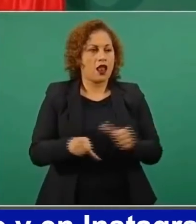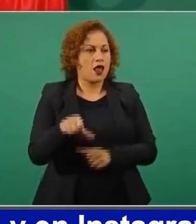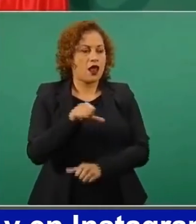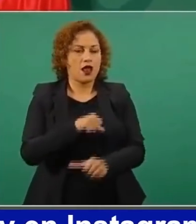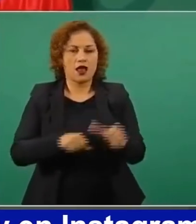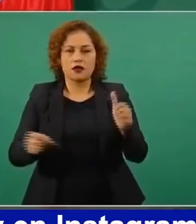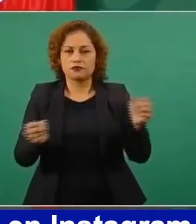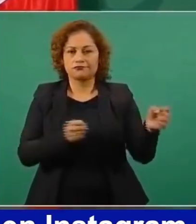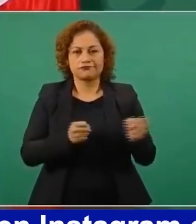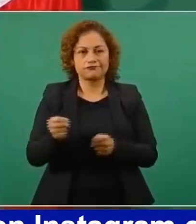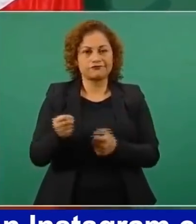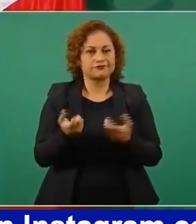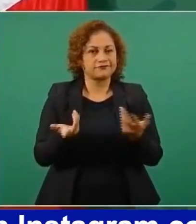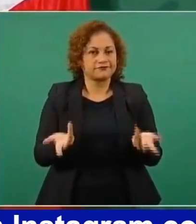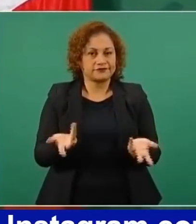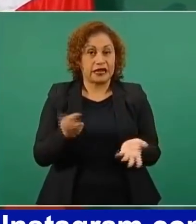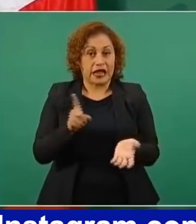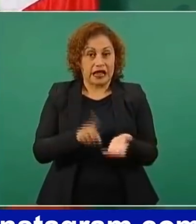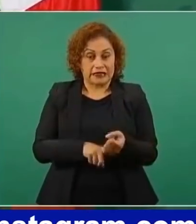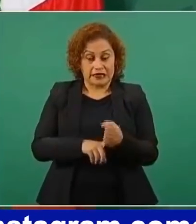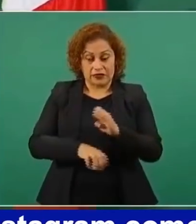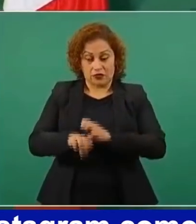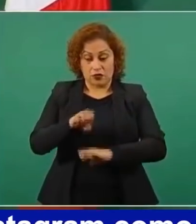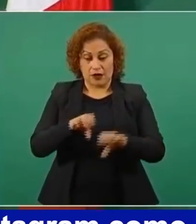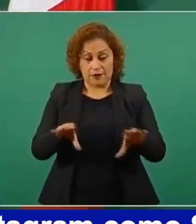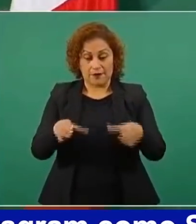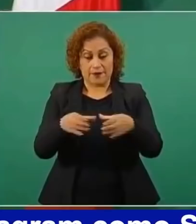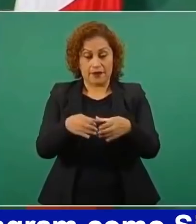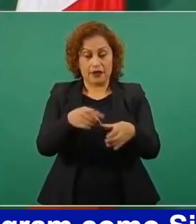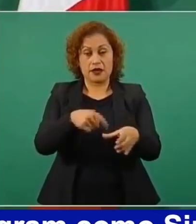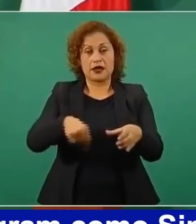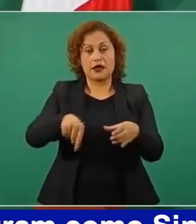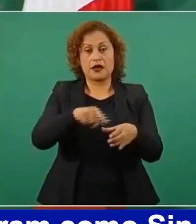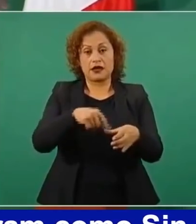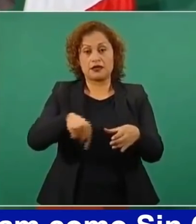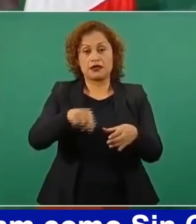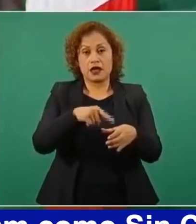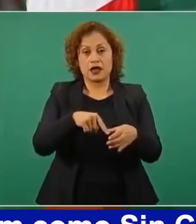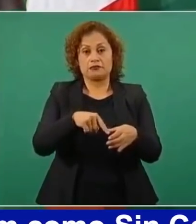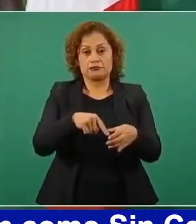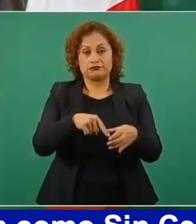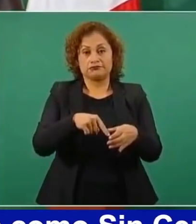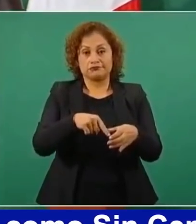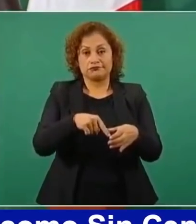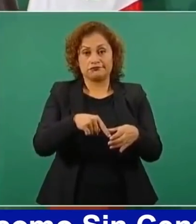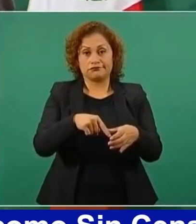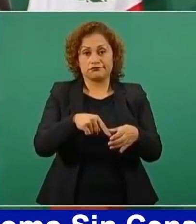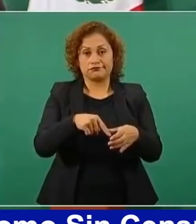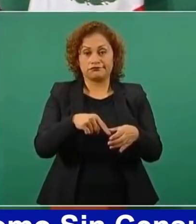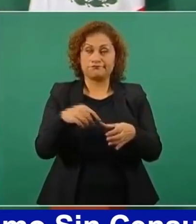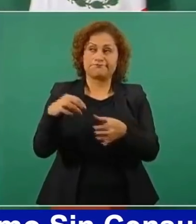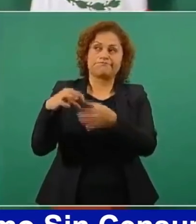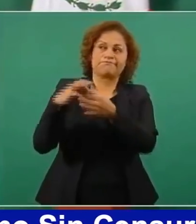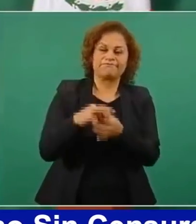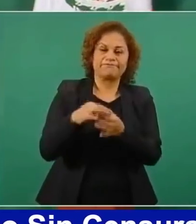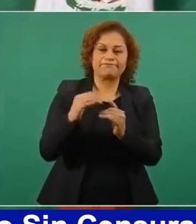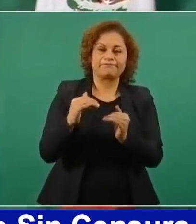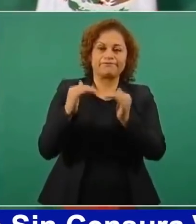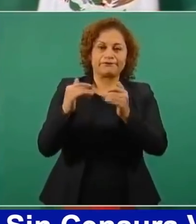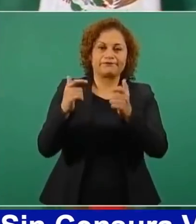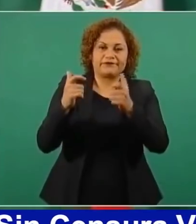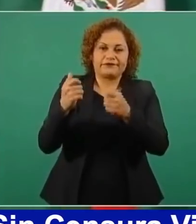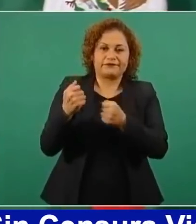los que integraban una empresa y tenían palanca y hacer negocio.